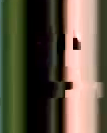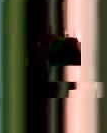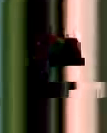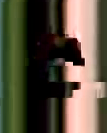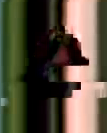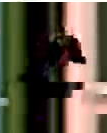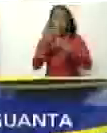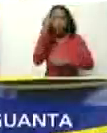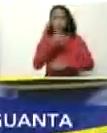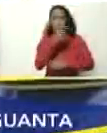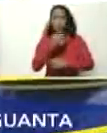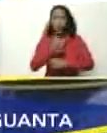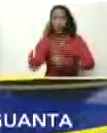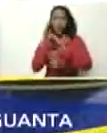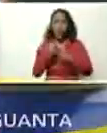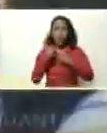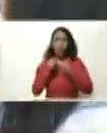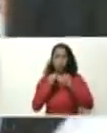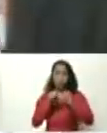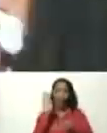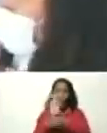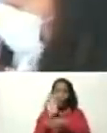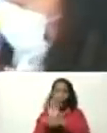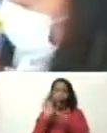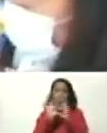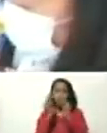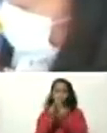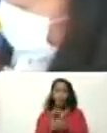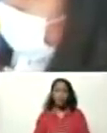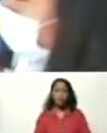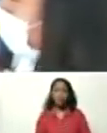el compromiso firme de seguir protegiendo a nuestras familias.